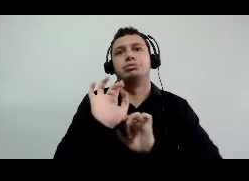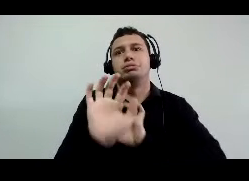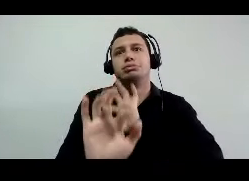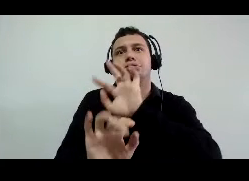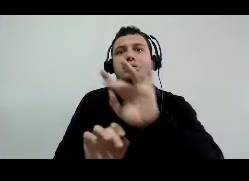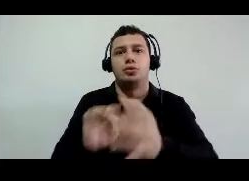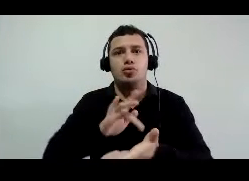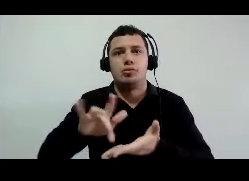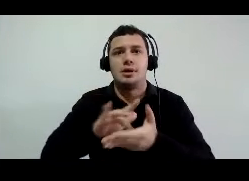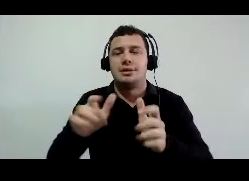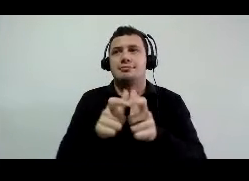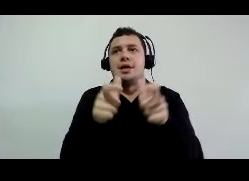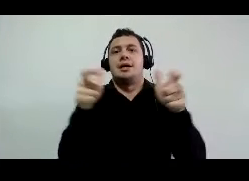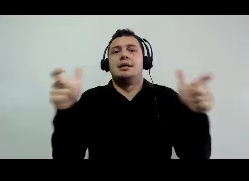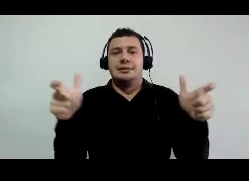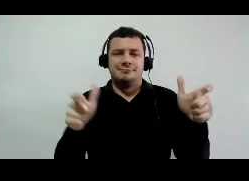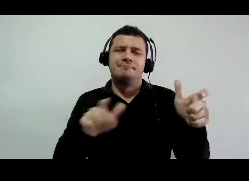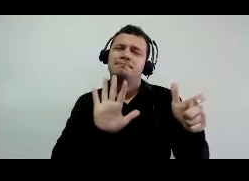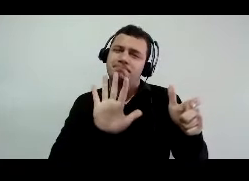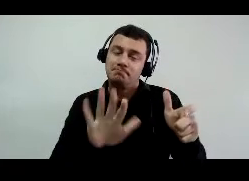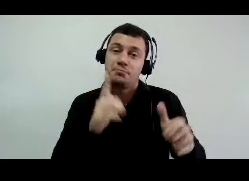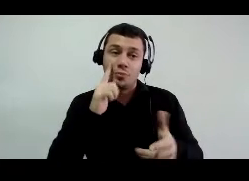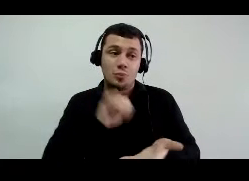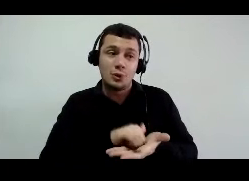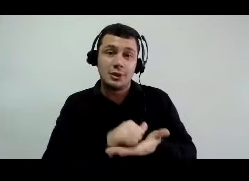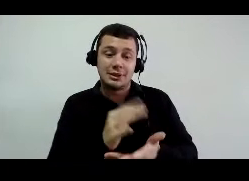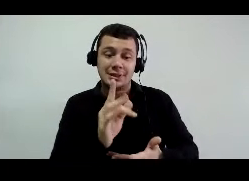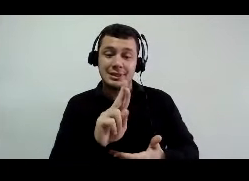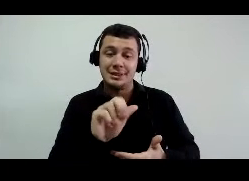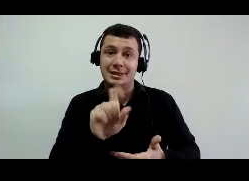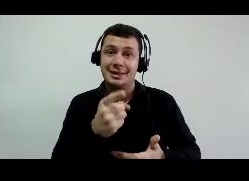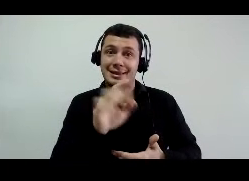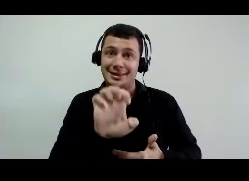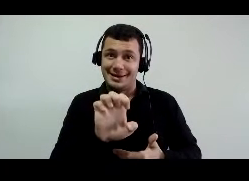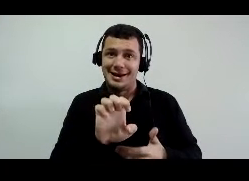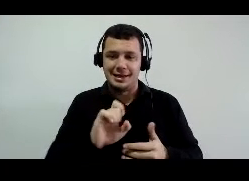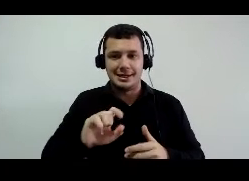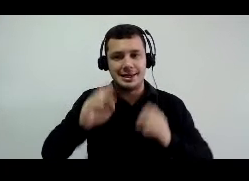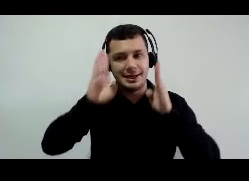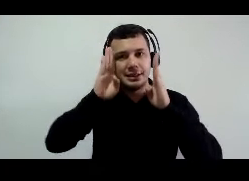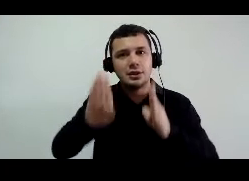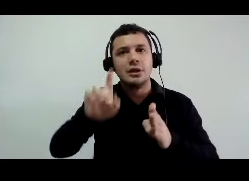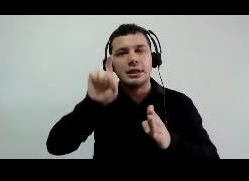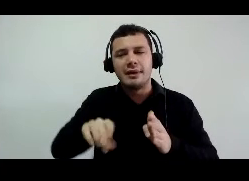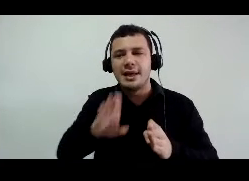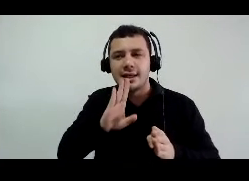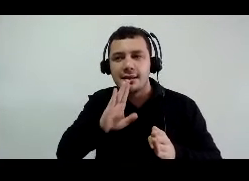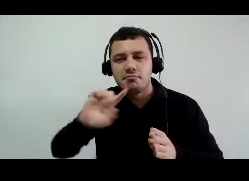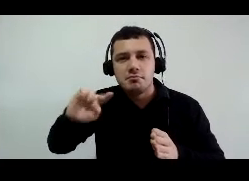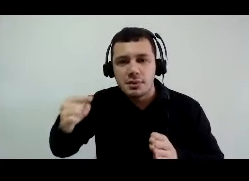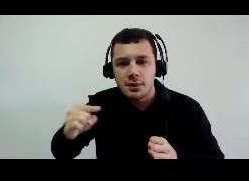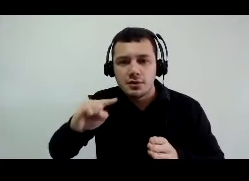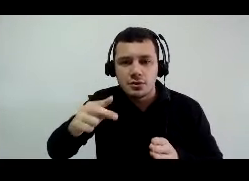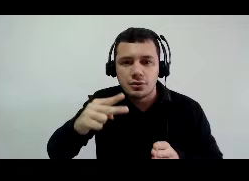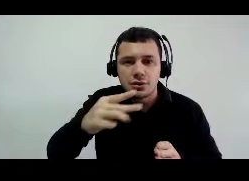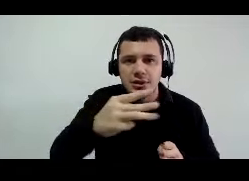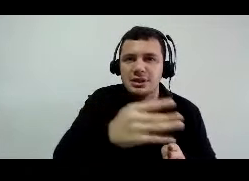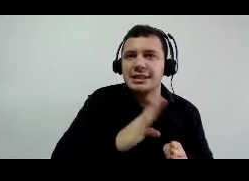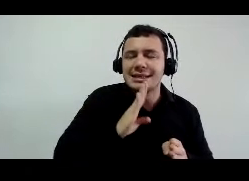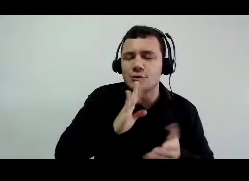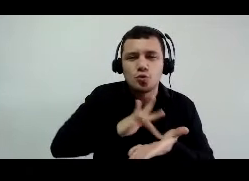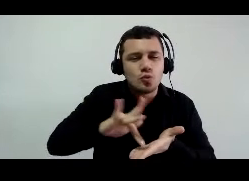eficiente de todos nuestros pacientes que demanden servicios de salud.